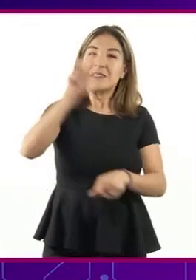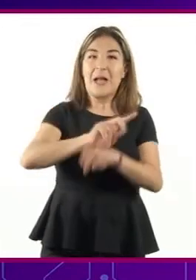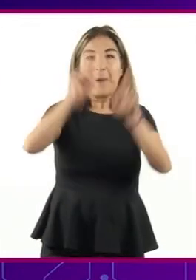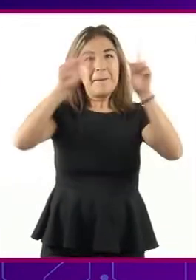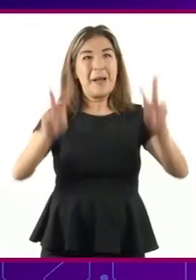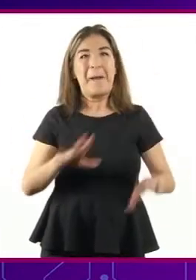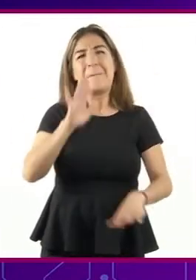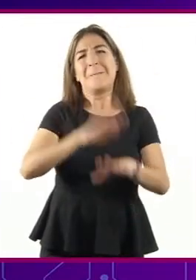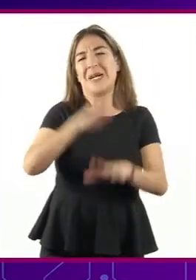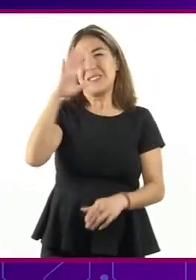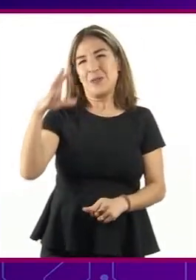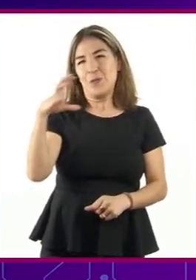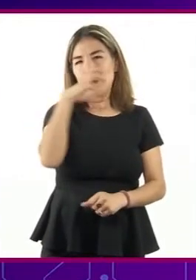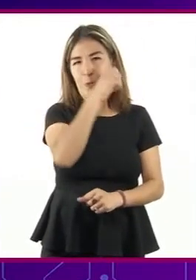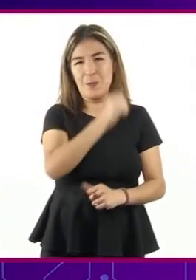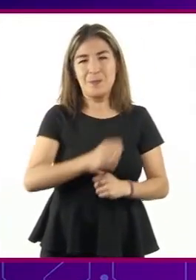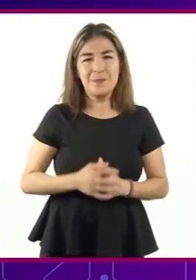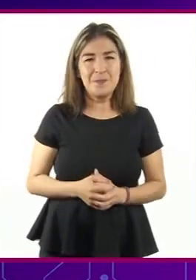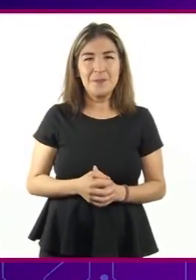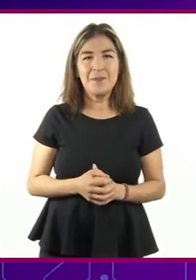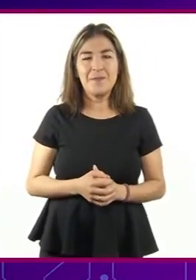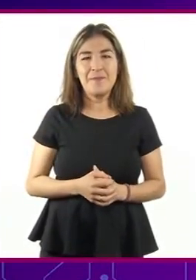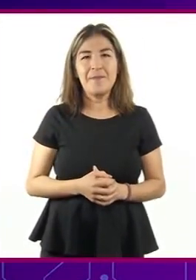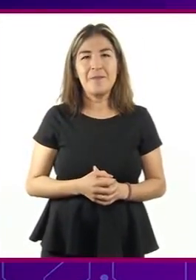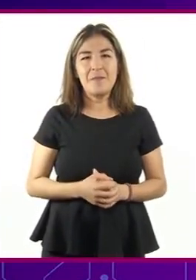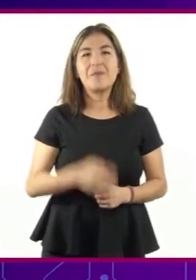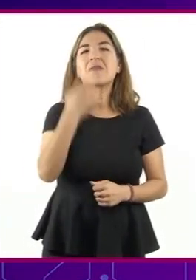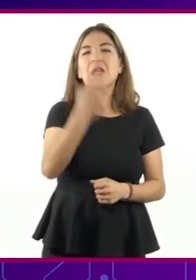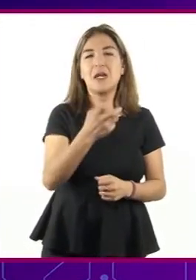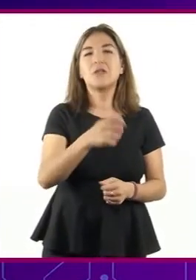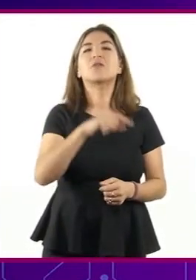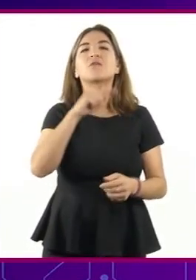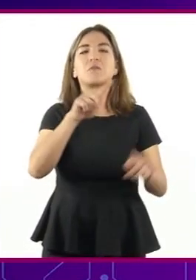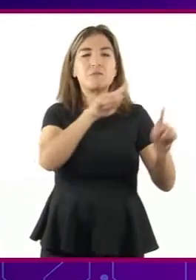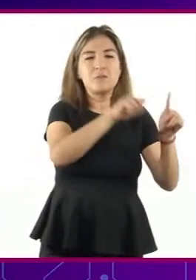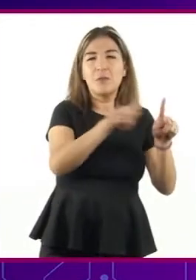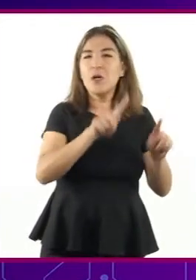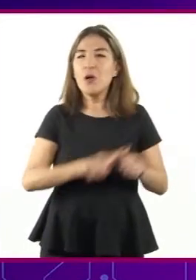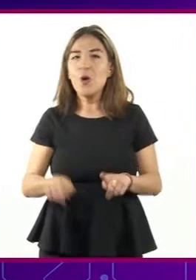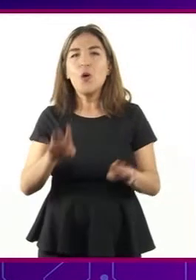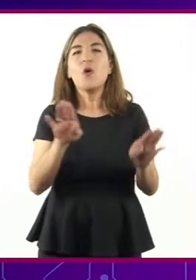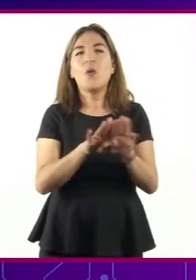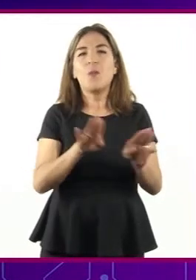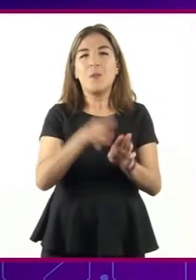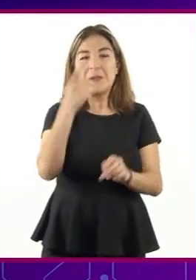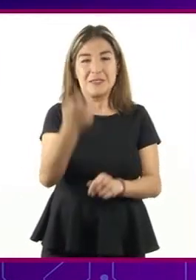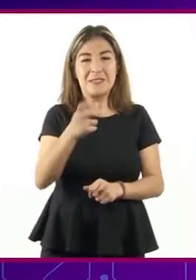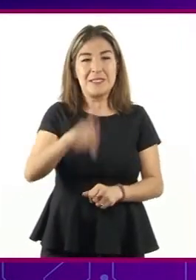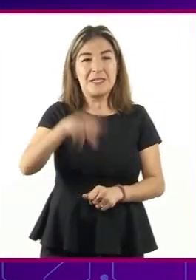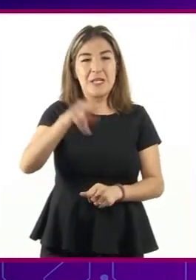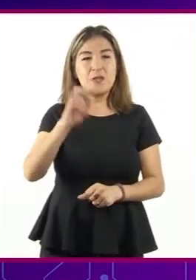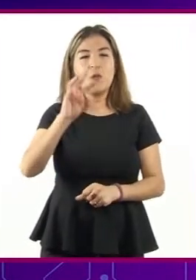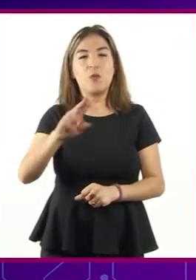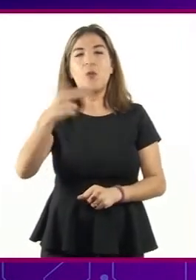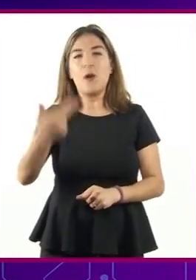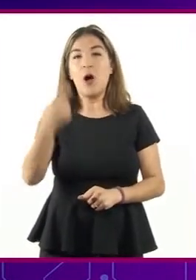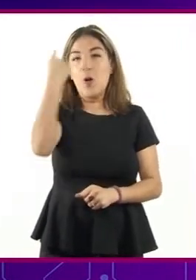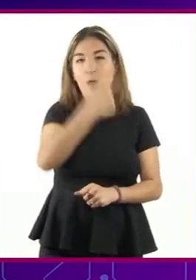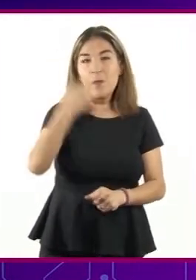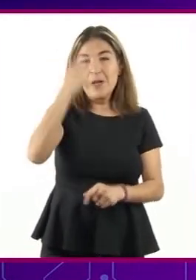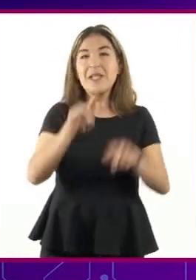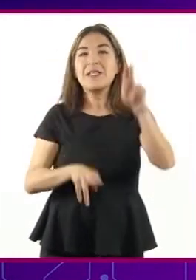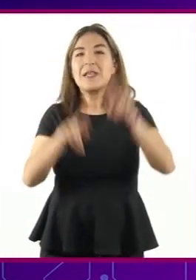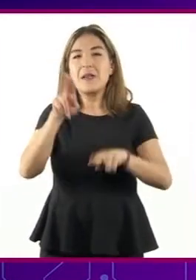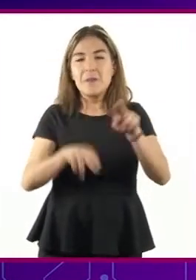mayor temperatura. La diferencia es considerable, tanto en la cantidad de kilowatt hora que conforma cada nivel de